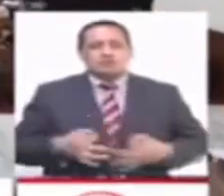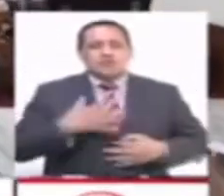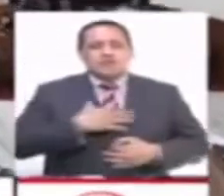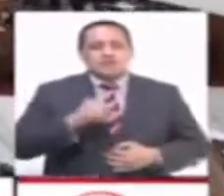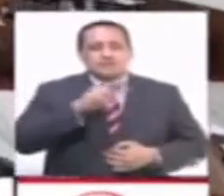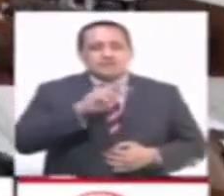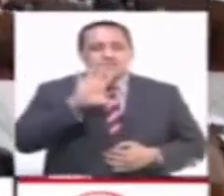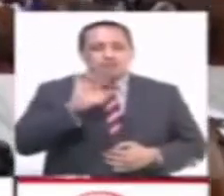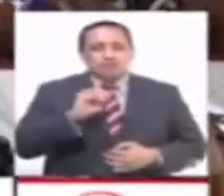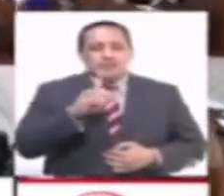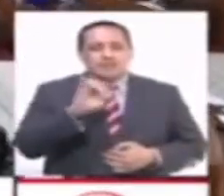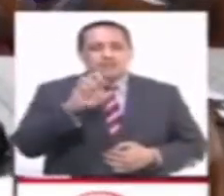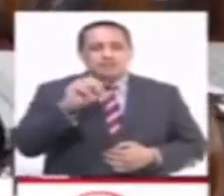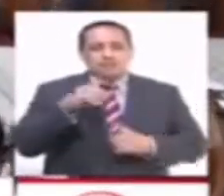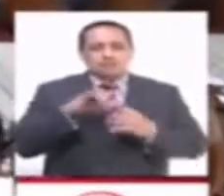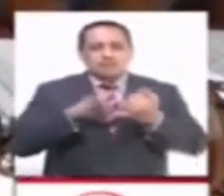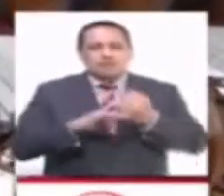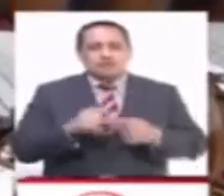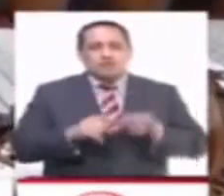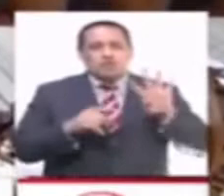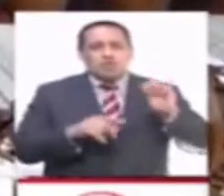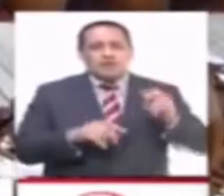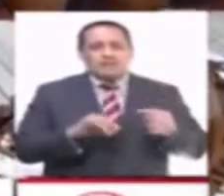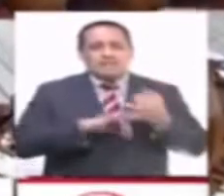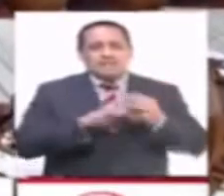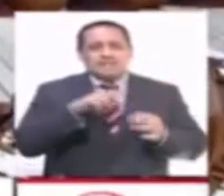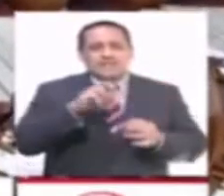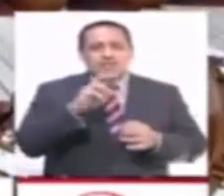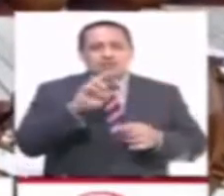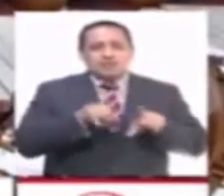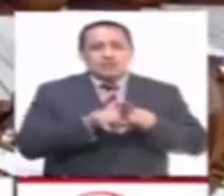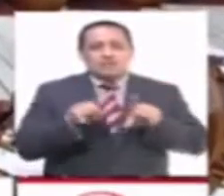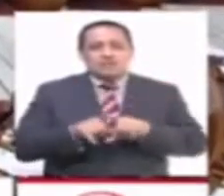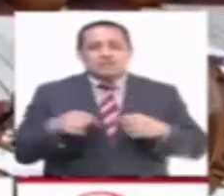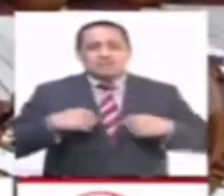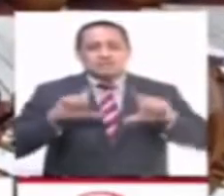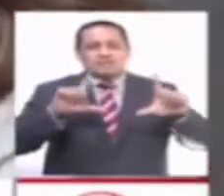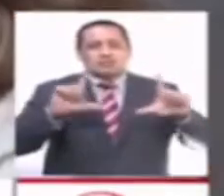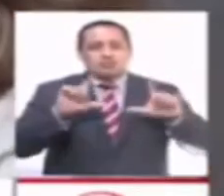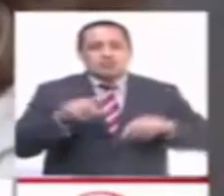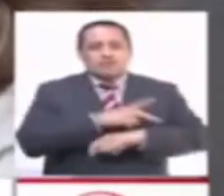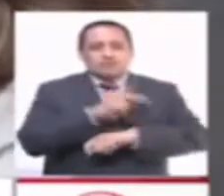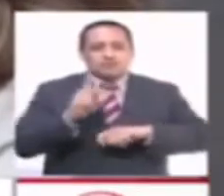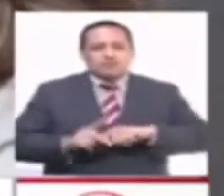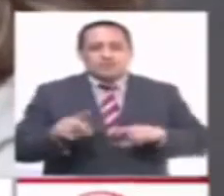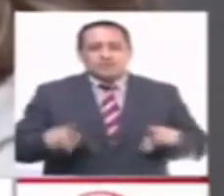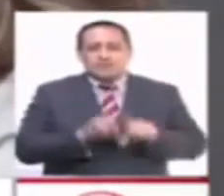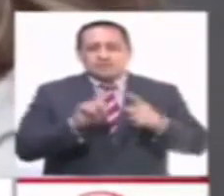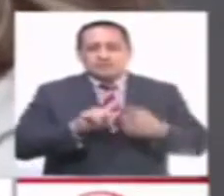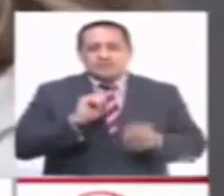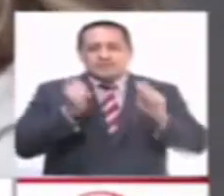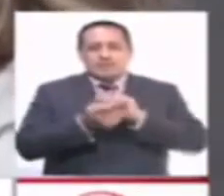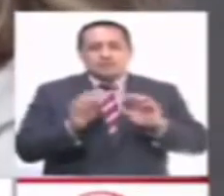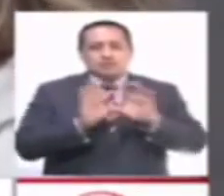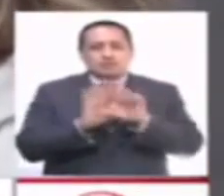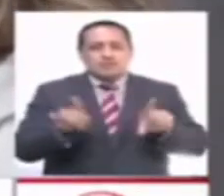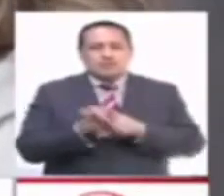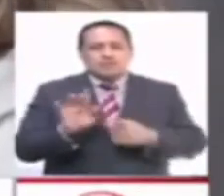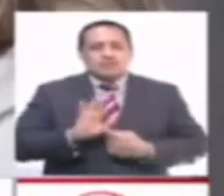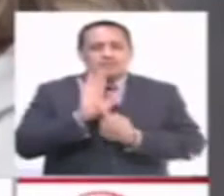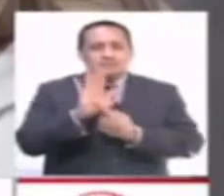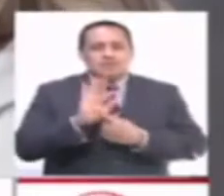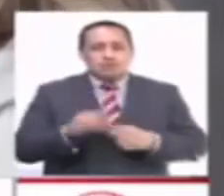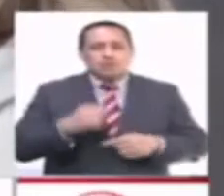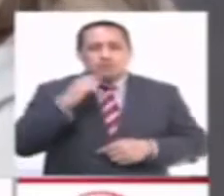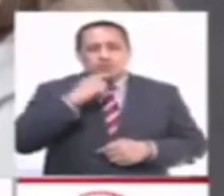25 años para diputados y 40 para senadores, además de tener título profesional. La reforma constitucional presentada por la